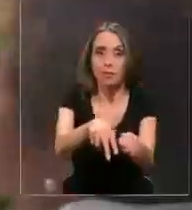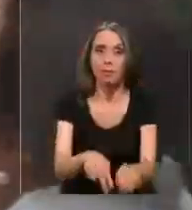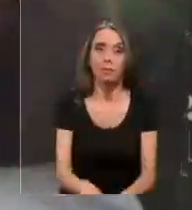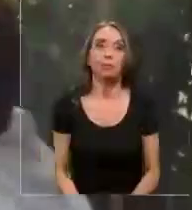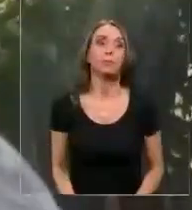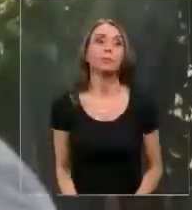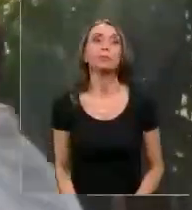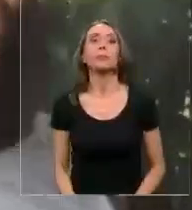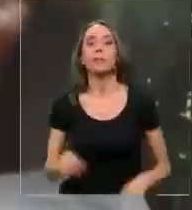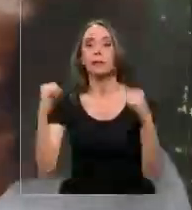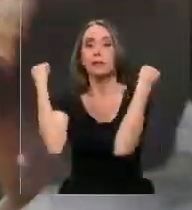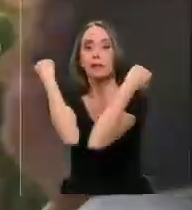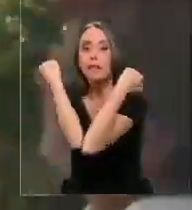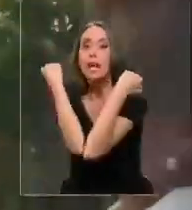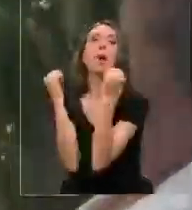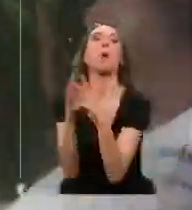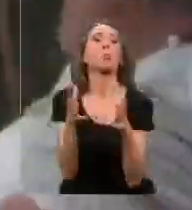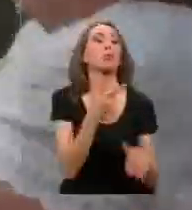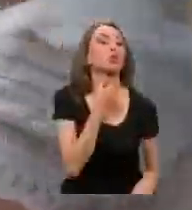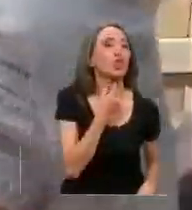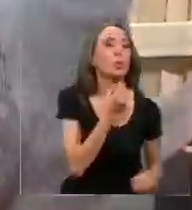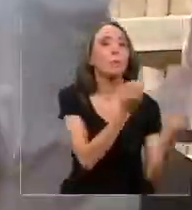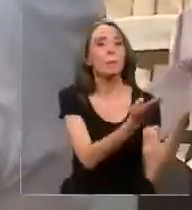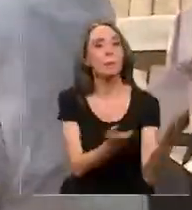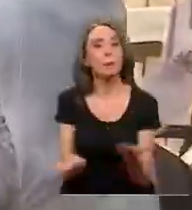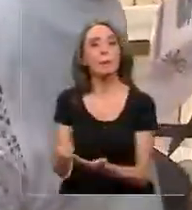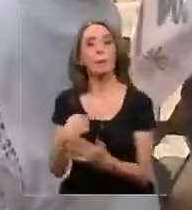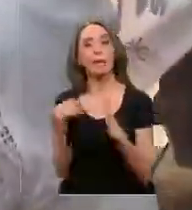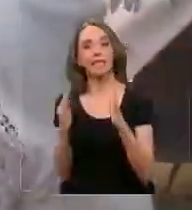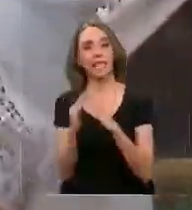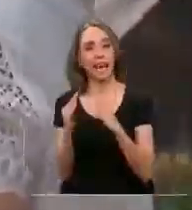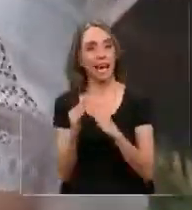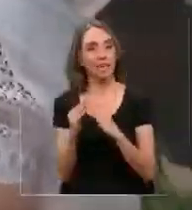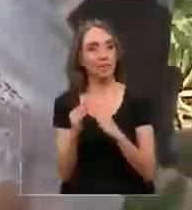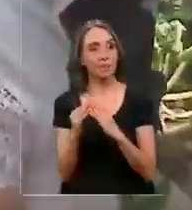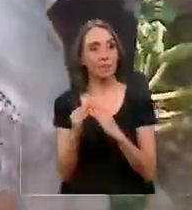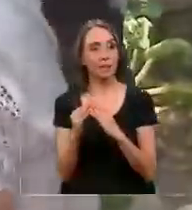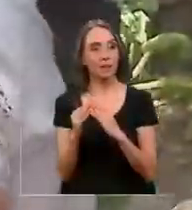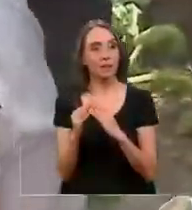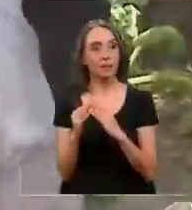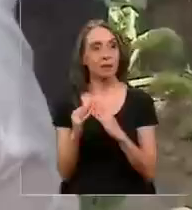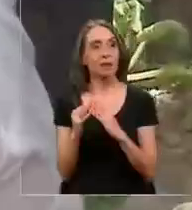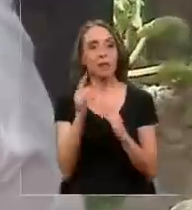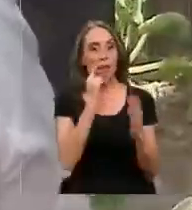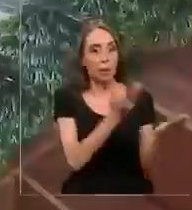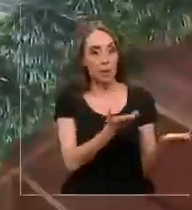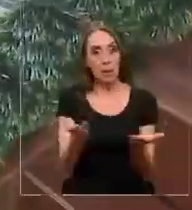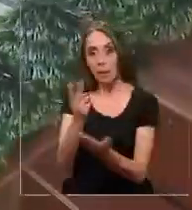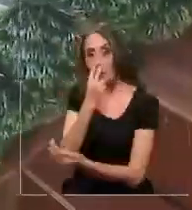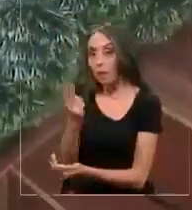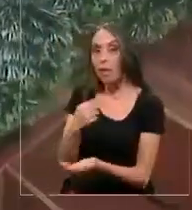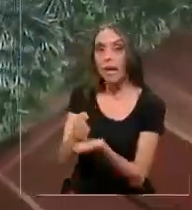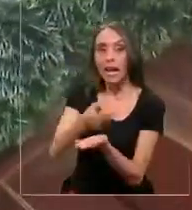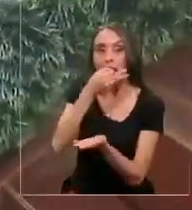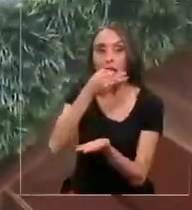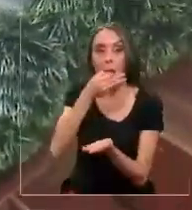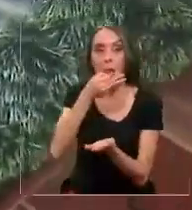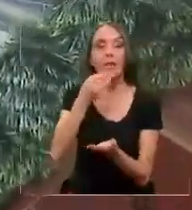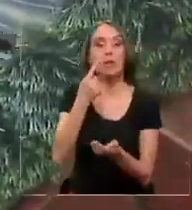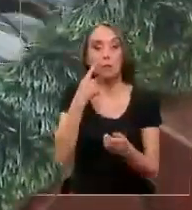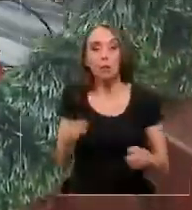igual mucho gusto bienvenida a mi casa es lo que muestro mis remedios truchos